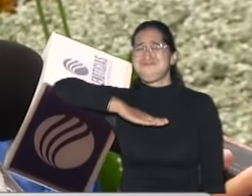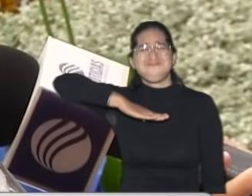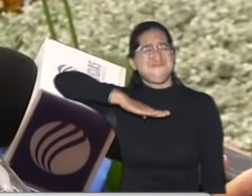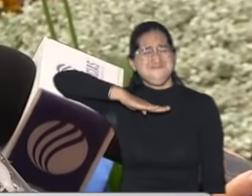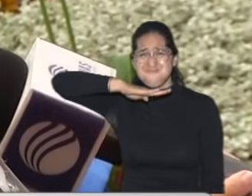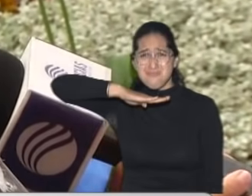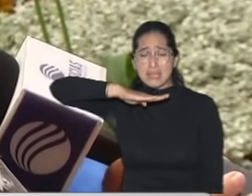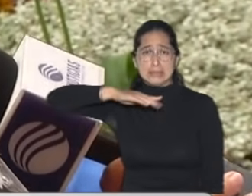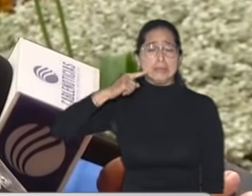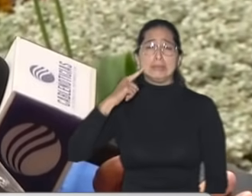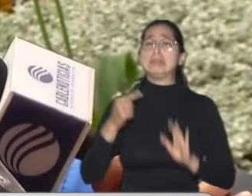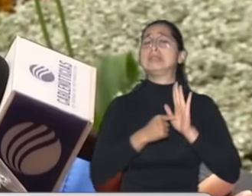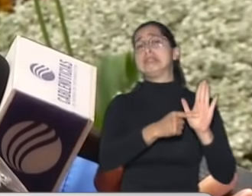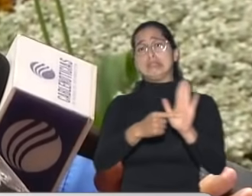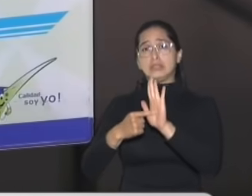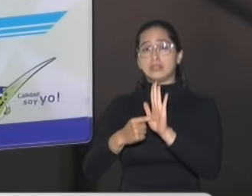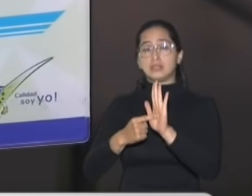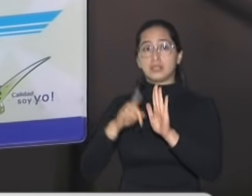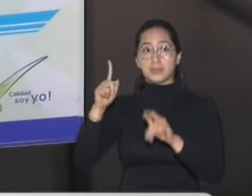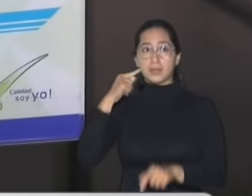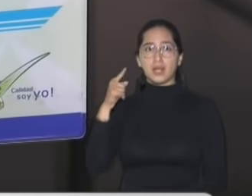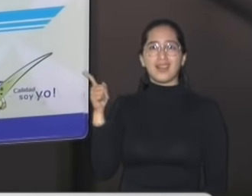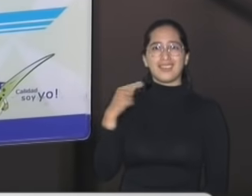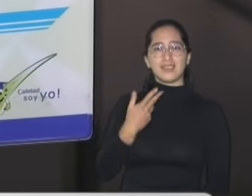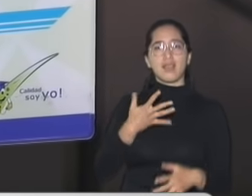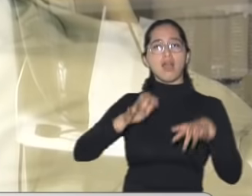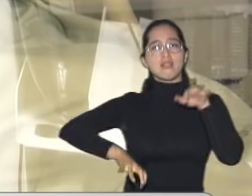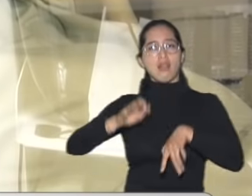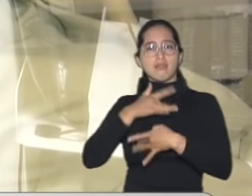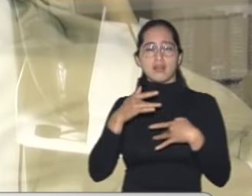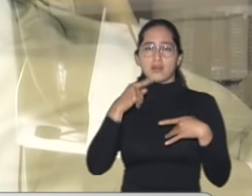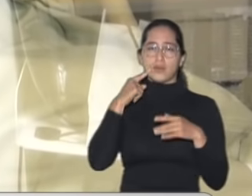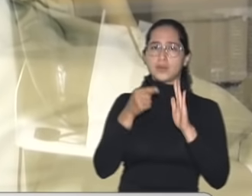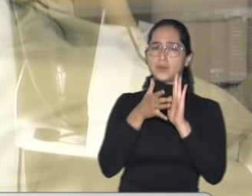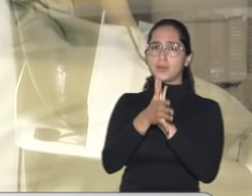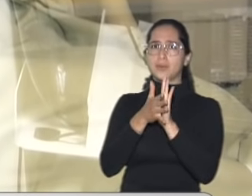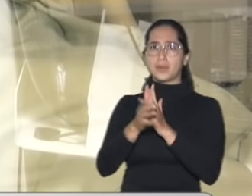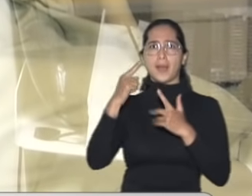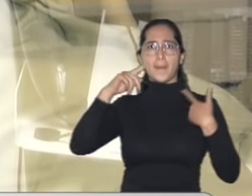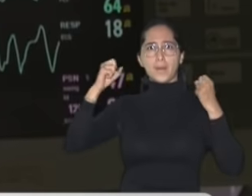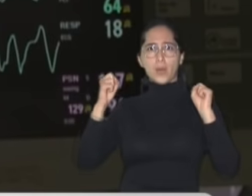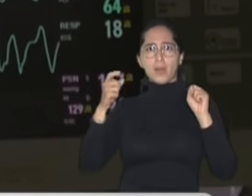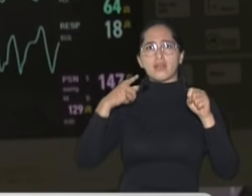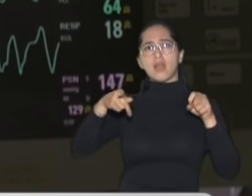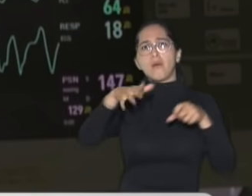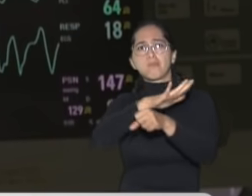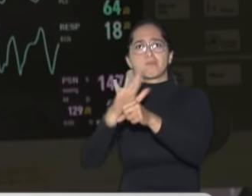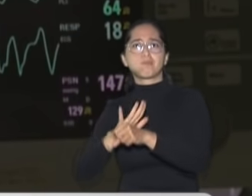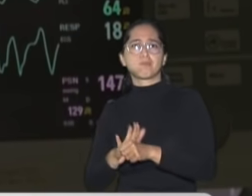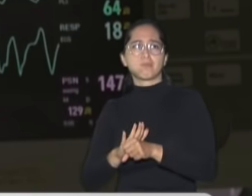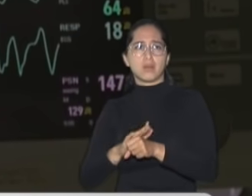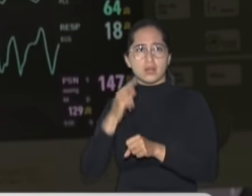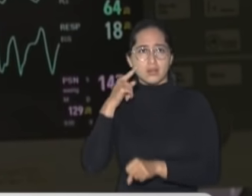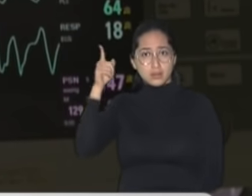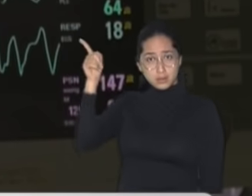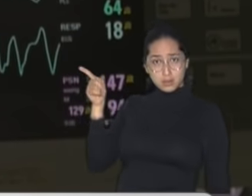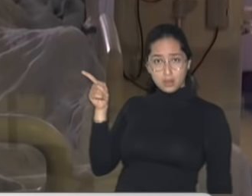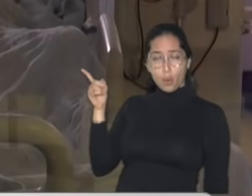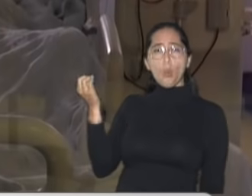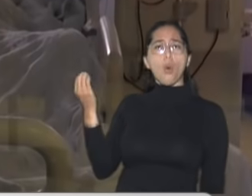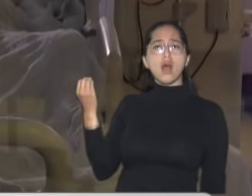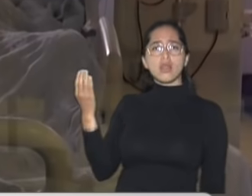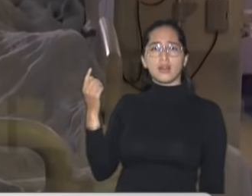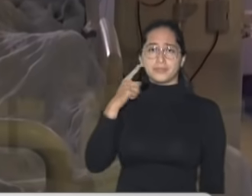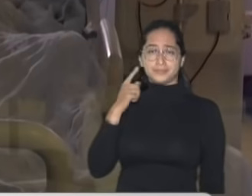evidente. Con esta frase del secretario de Salud se evidencia el preocupante panorama de la ocupación en UCI en Bogotá. Según Salud Data, la ocupación en la unidad de